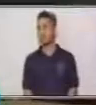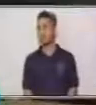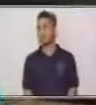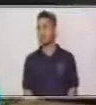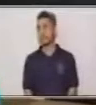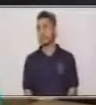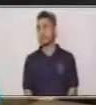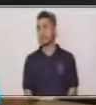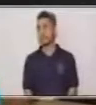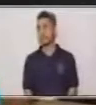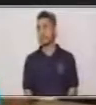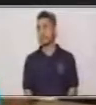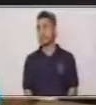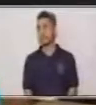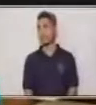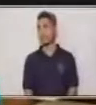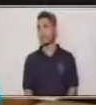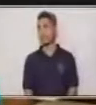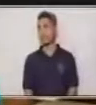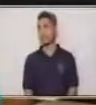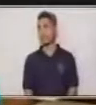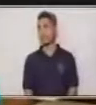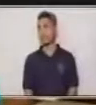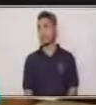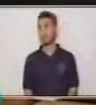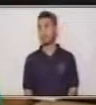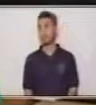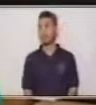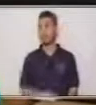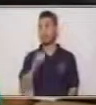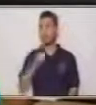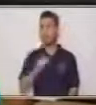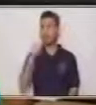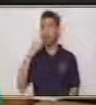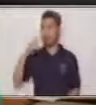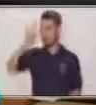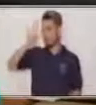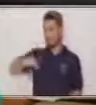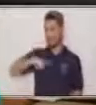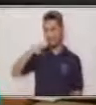Vamos entonces ahora a colocar en nuestra tabla de posiciones